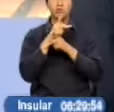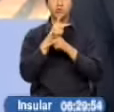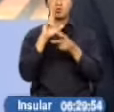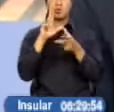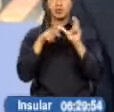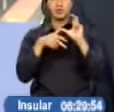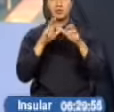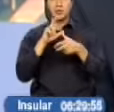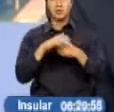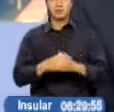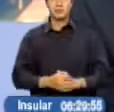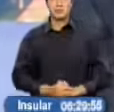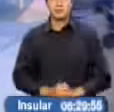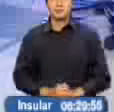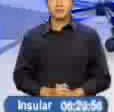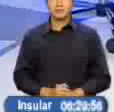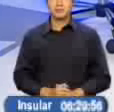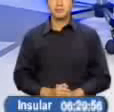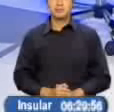disco